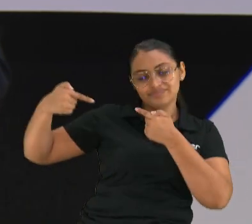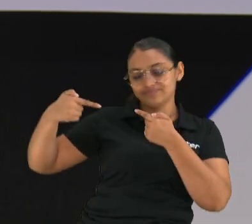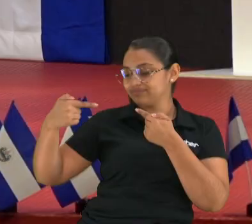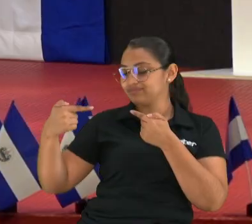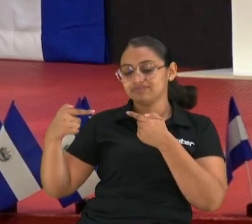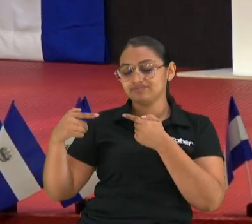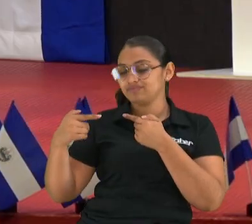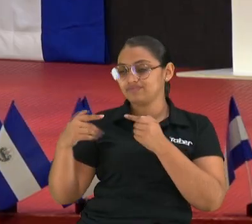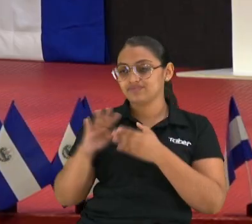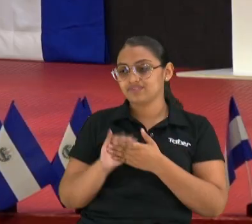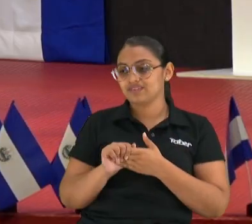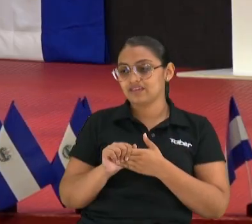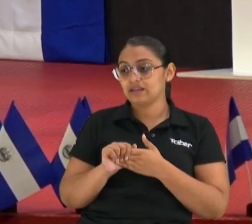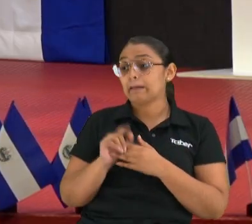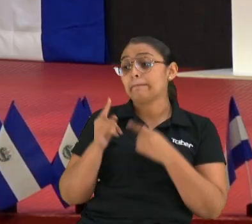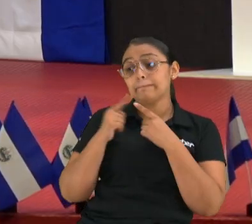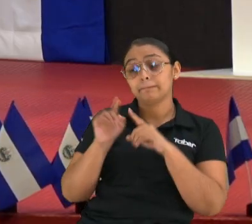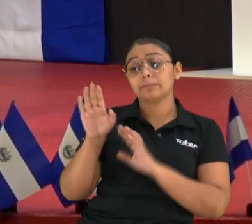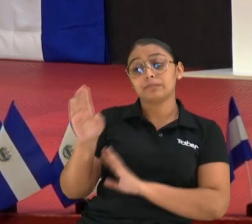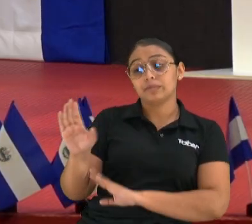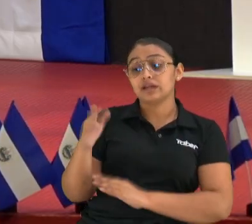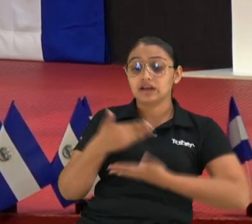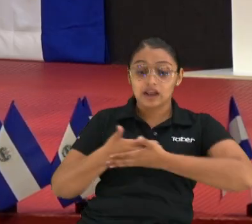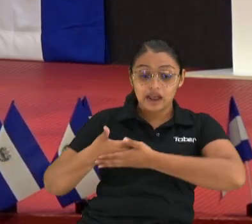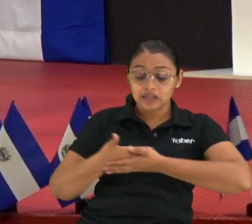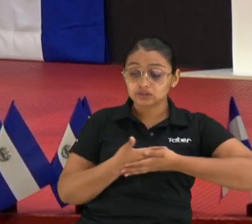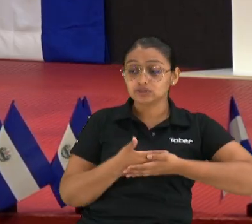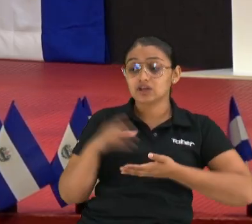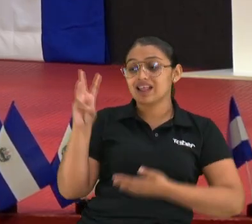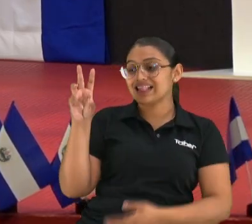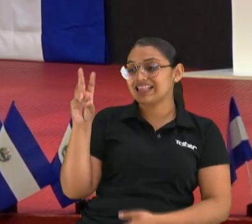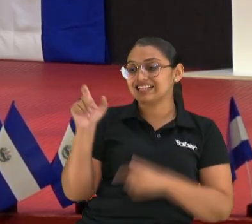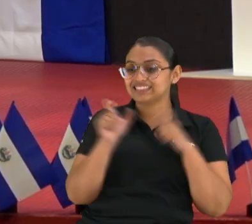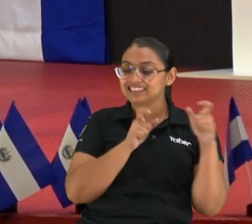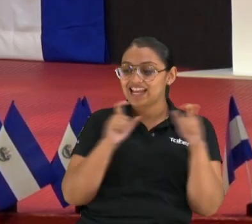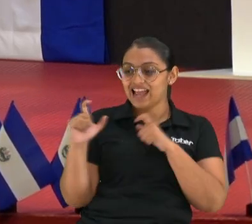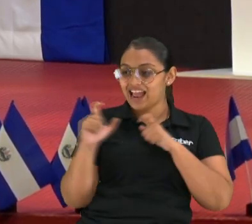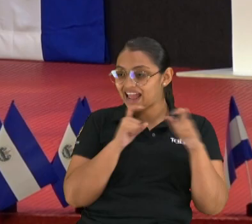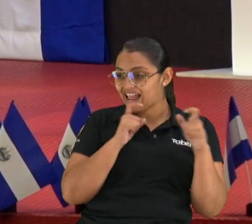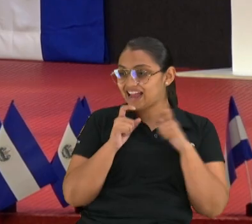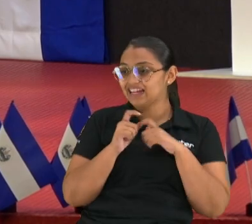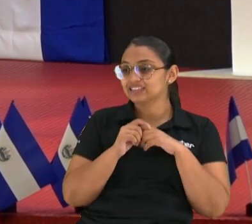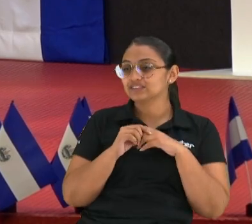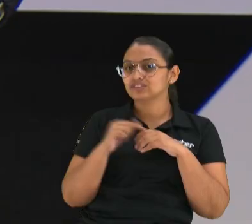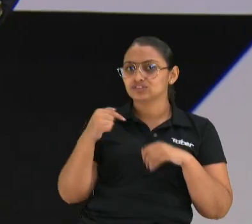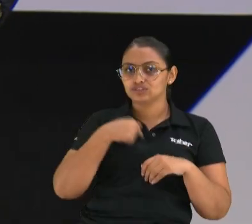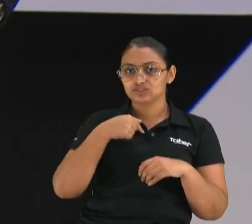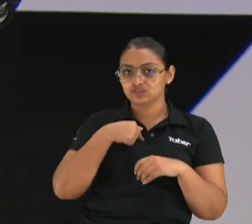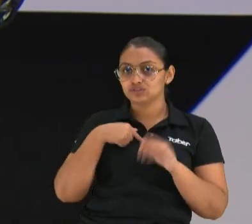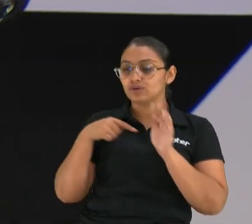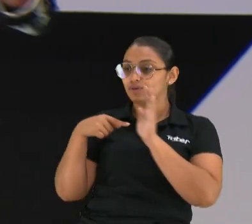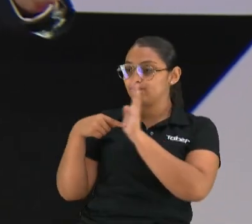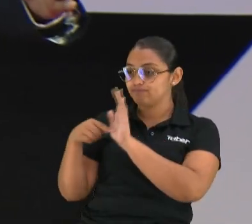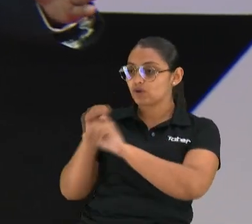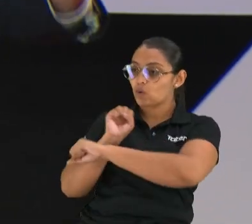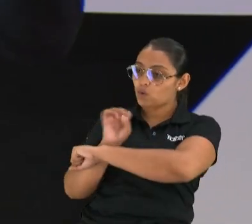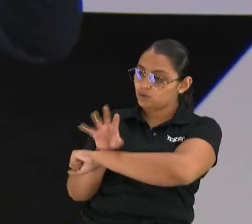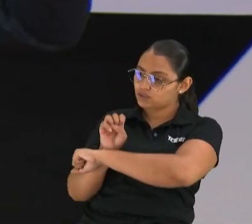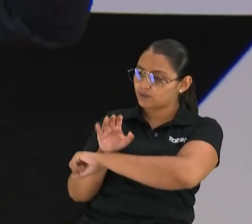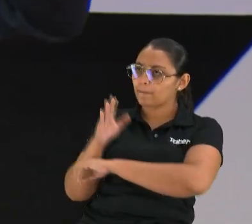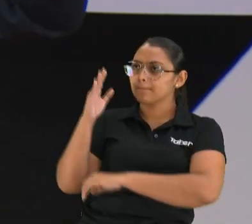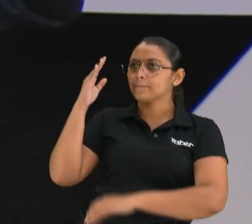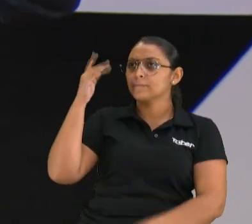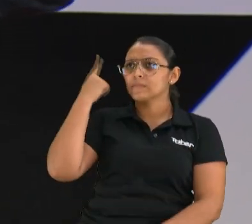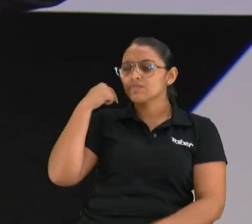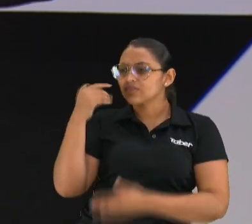simplemente le dije al niño de 16 años lo que escuché que le compartía hace una semana hijo si te tienen que